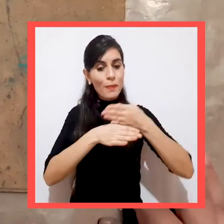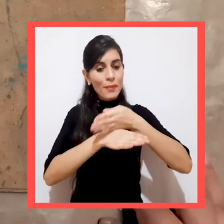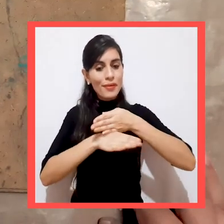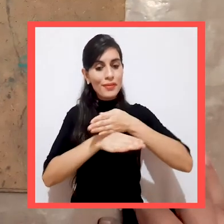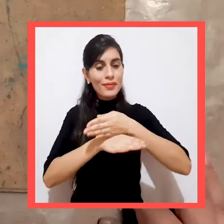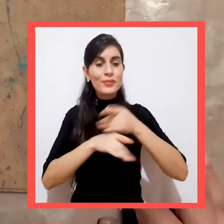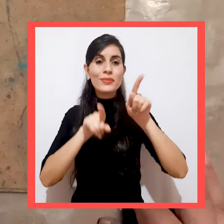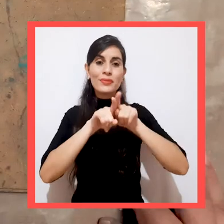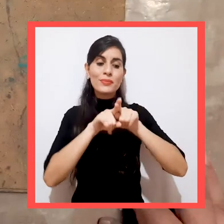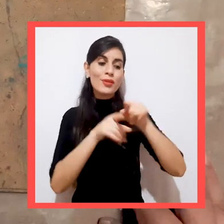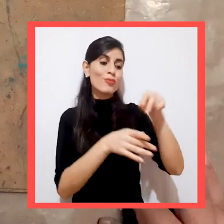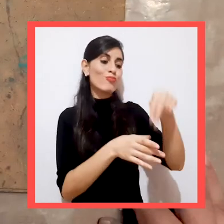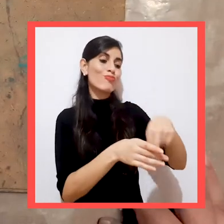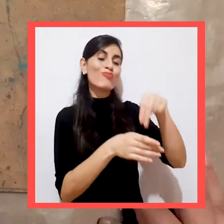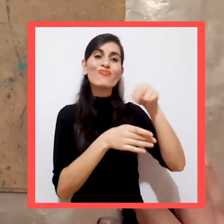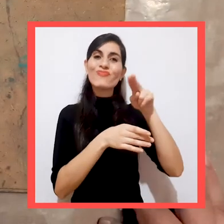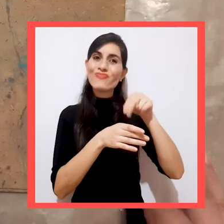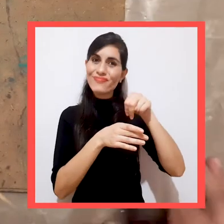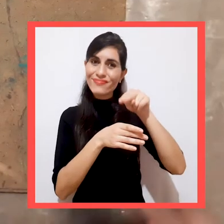un mango de pincel,